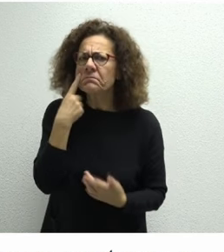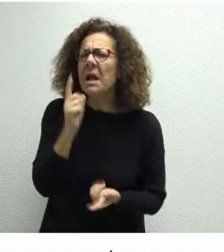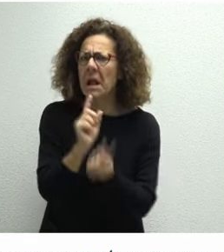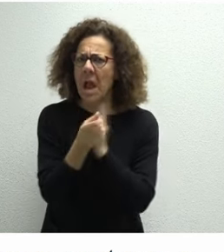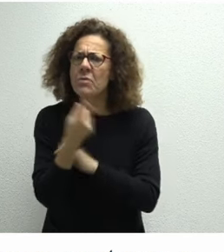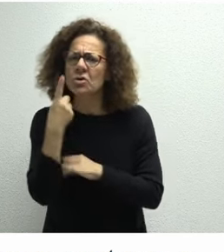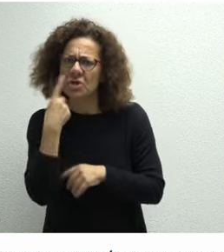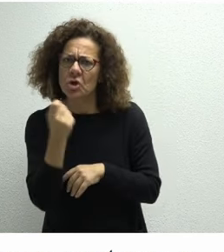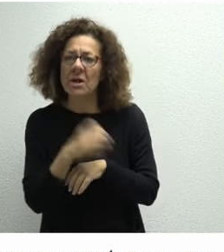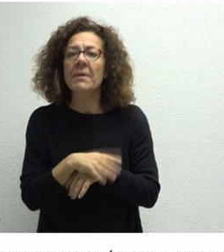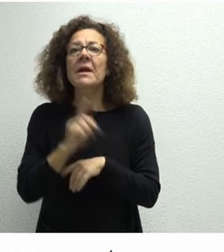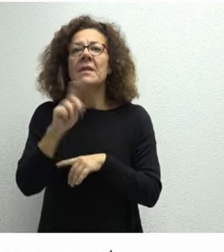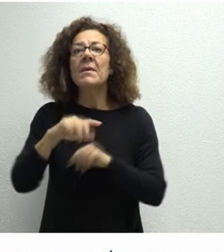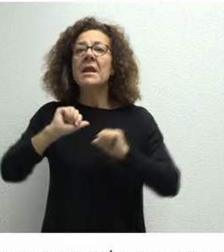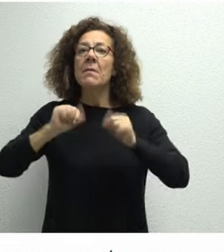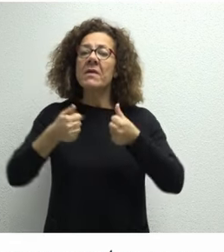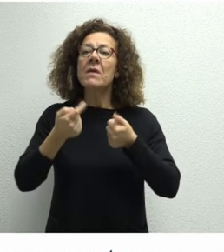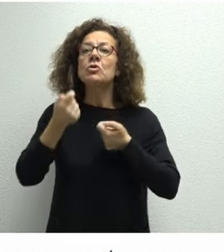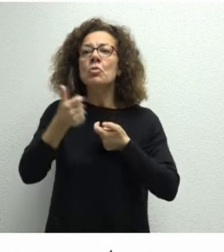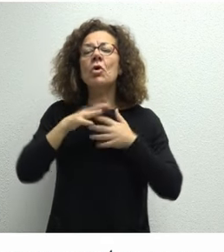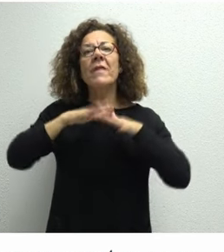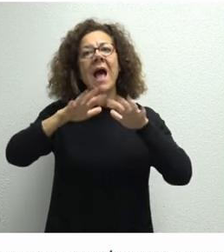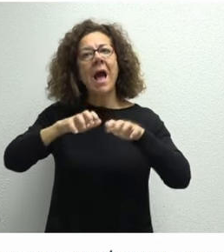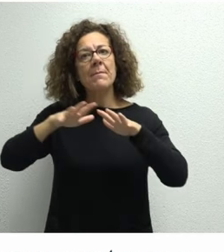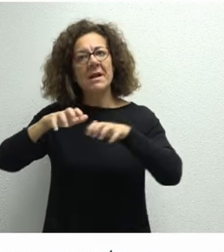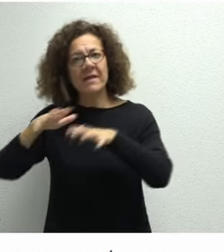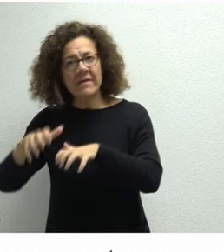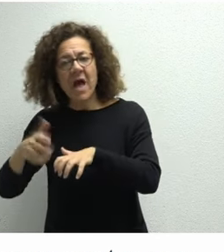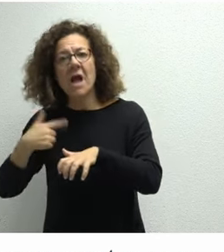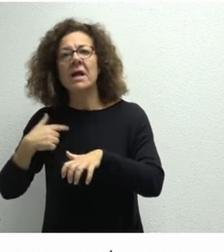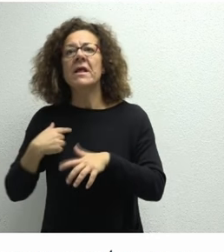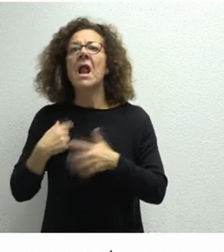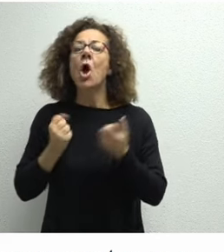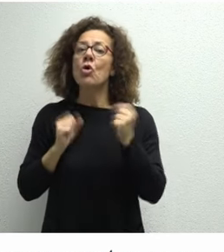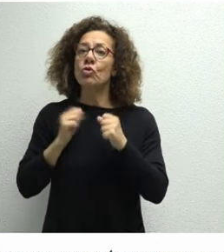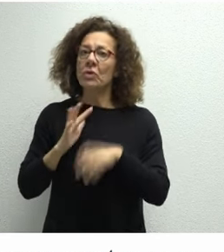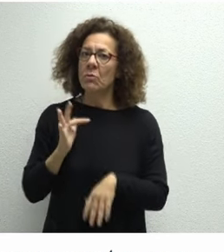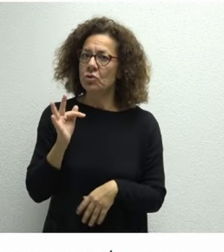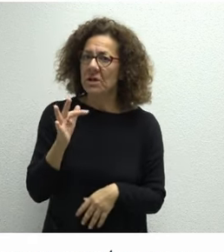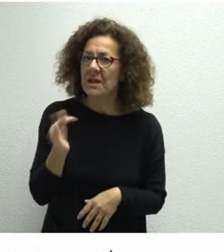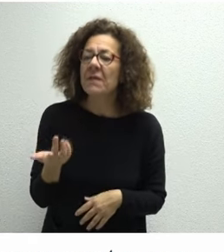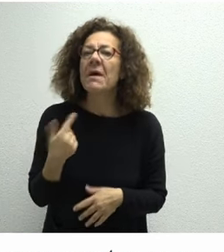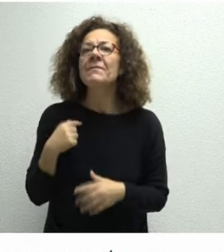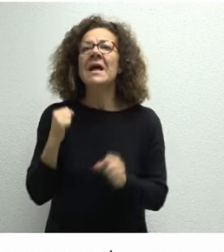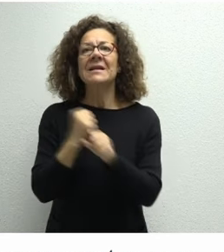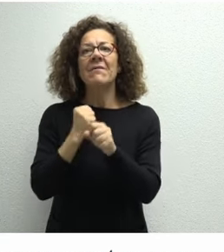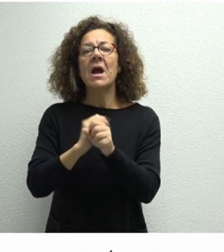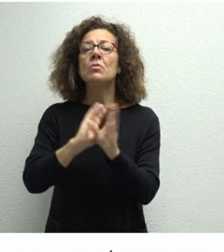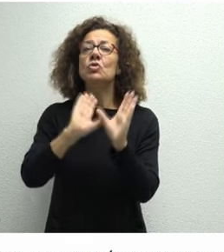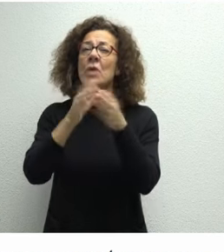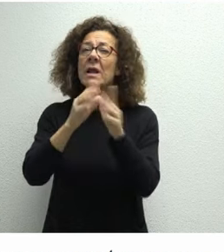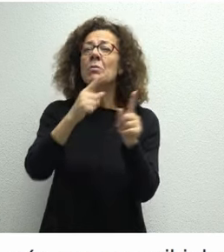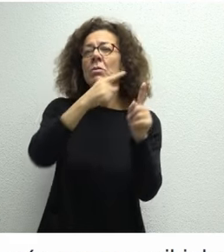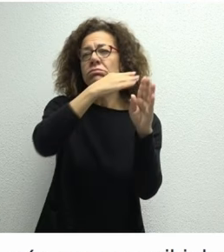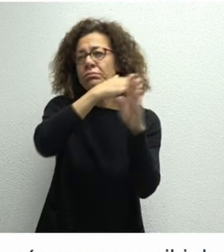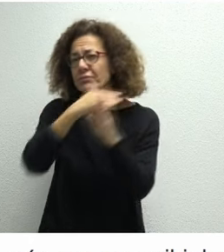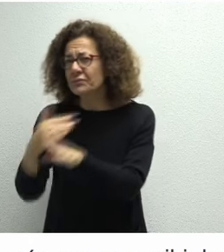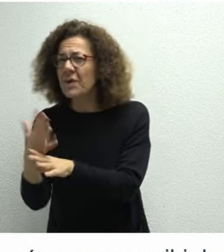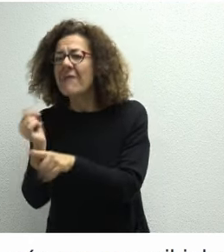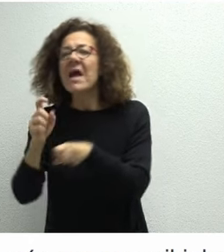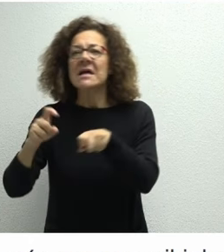sea empezamos también un poco con con el aprendizaje del apoyo conductual positivo trabajábamos un equipo multidisciplinar donde había